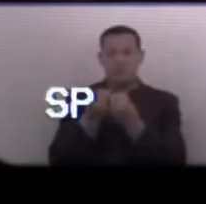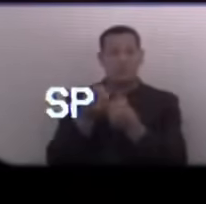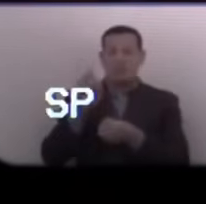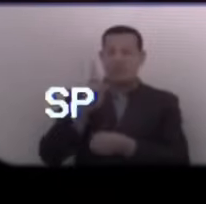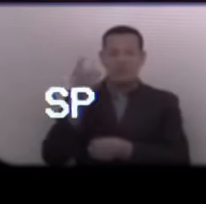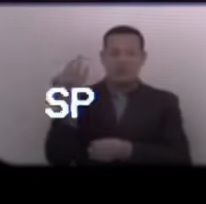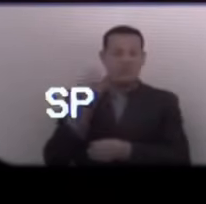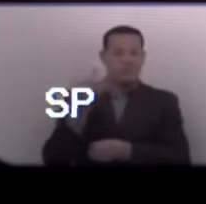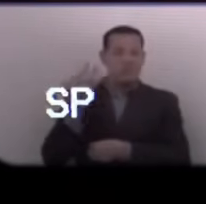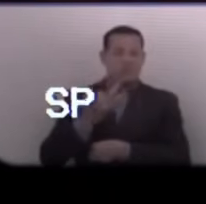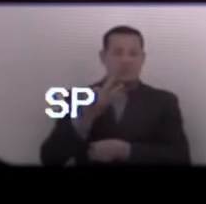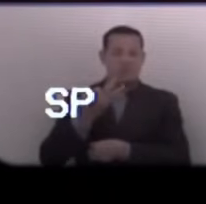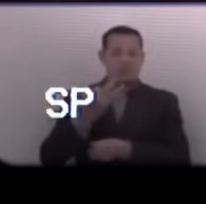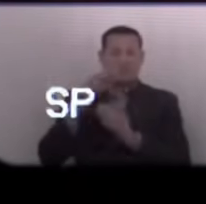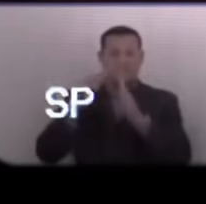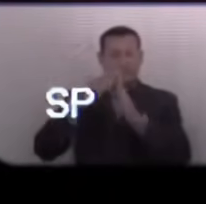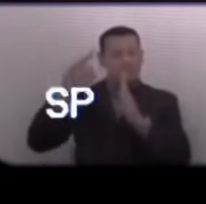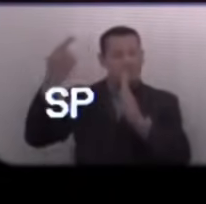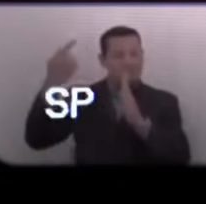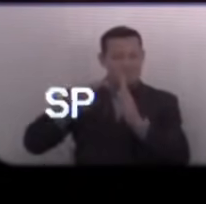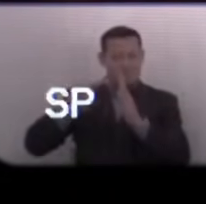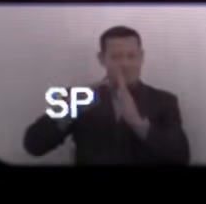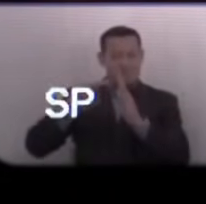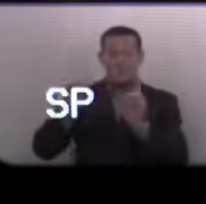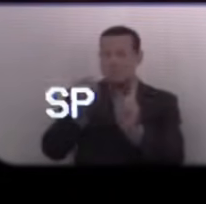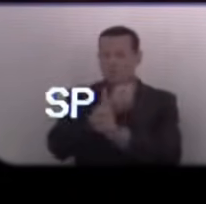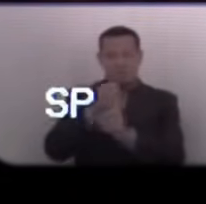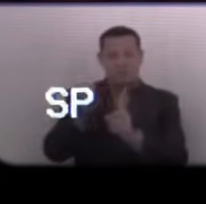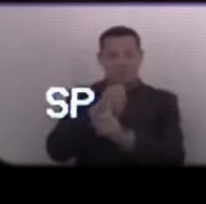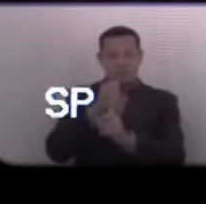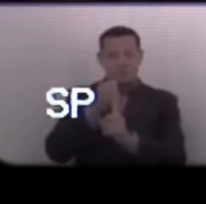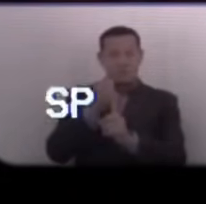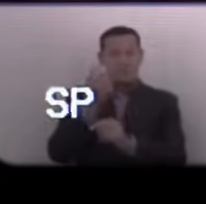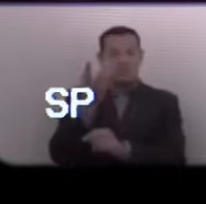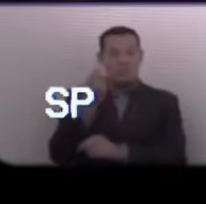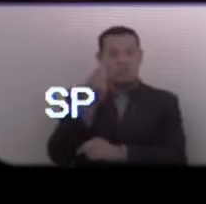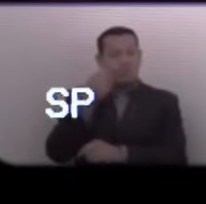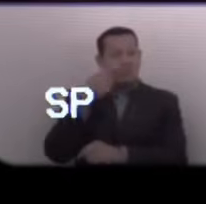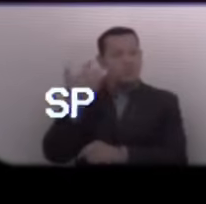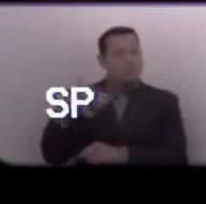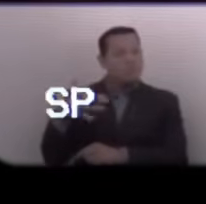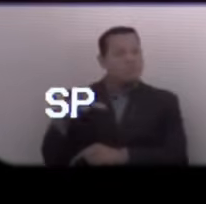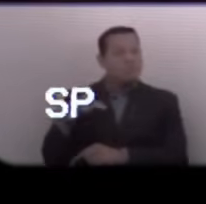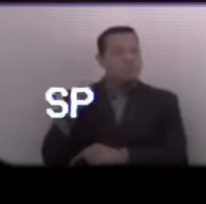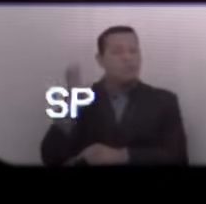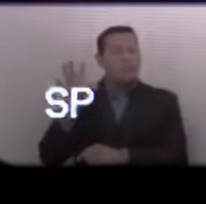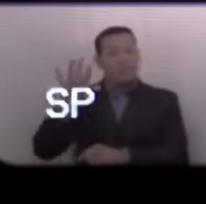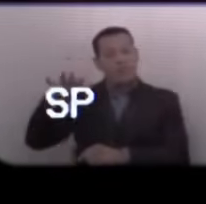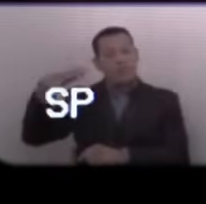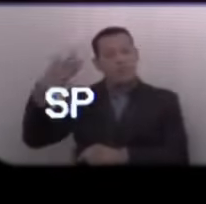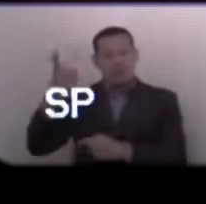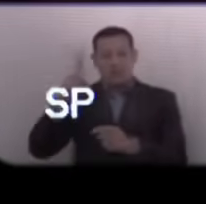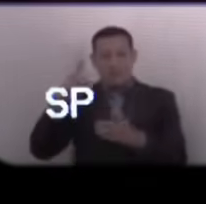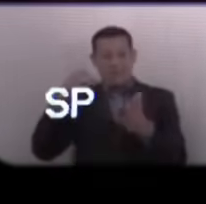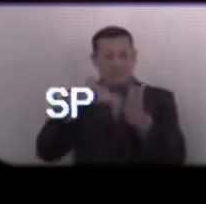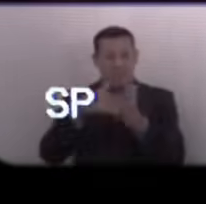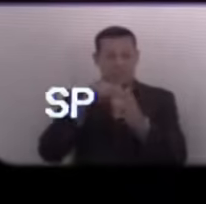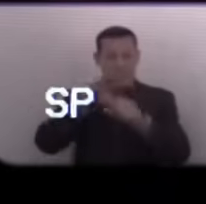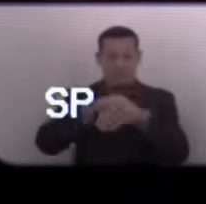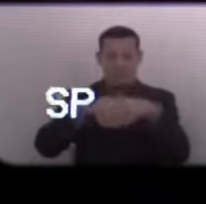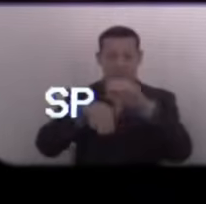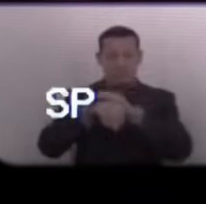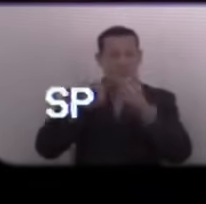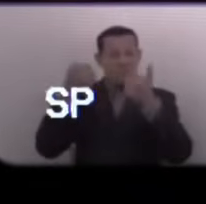es necesario el régimen para combatir la inseguridad. Luego de miles de